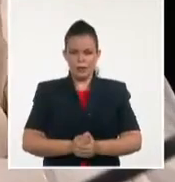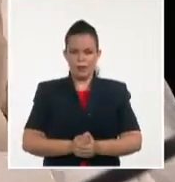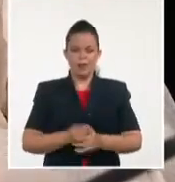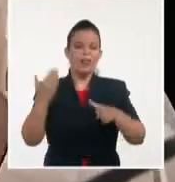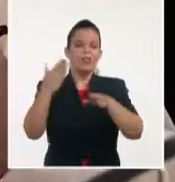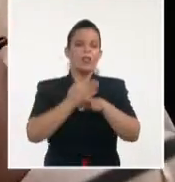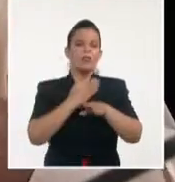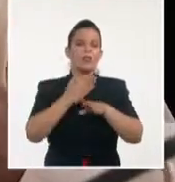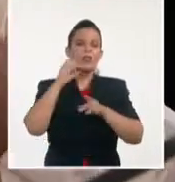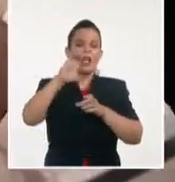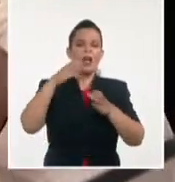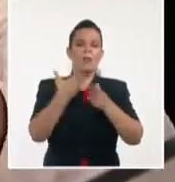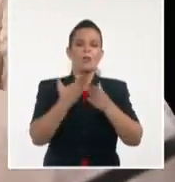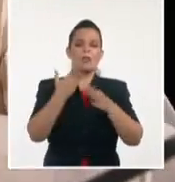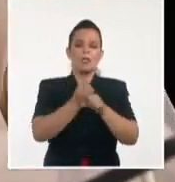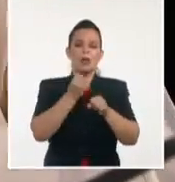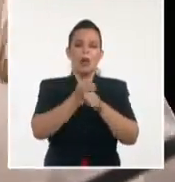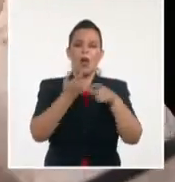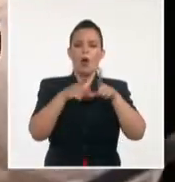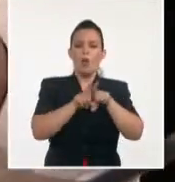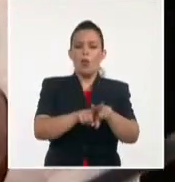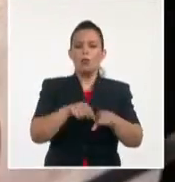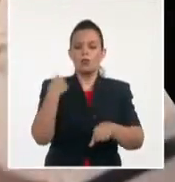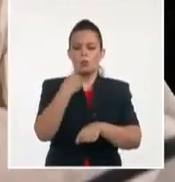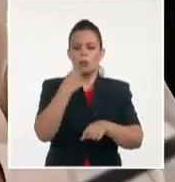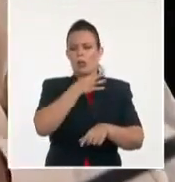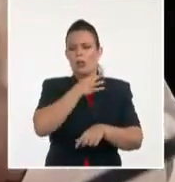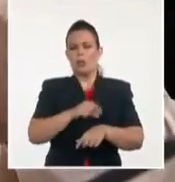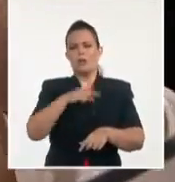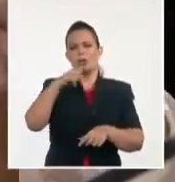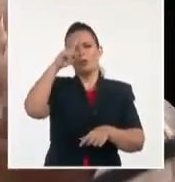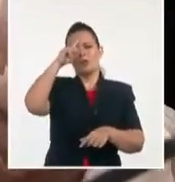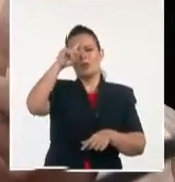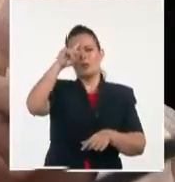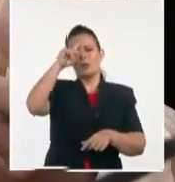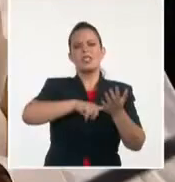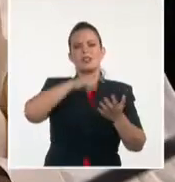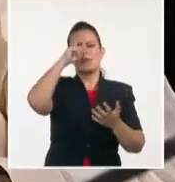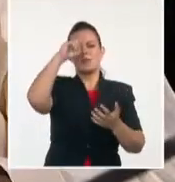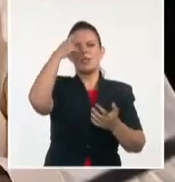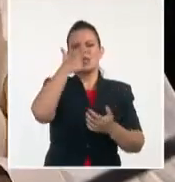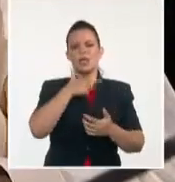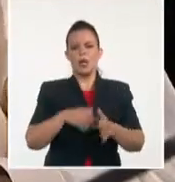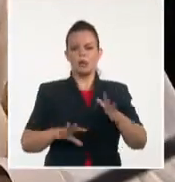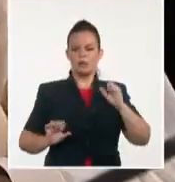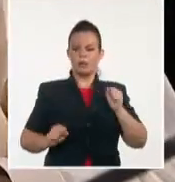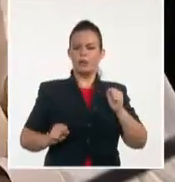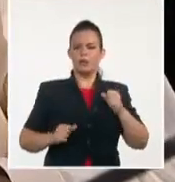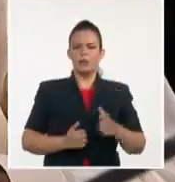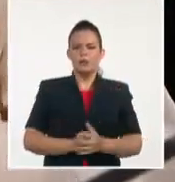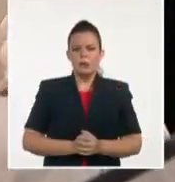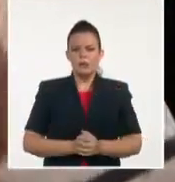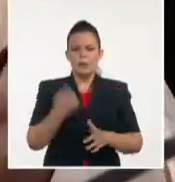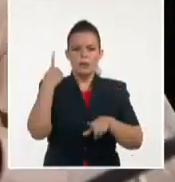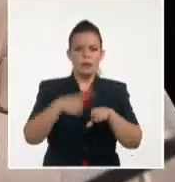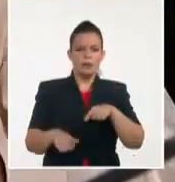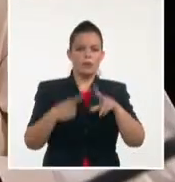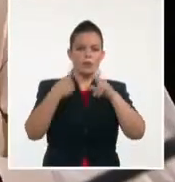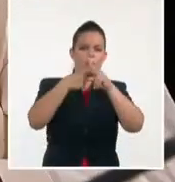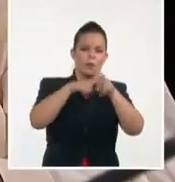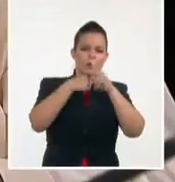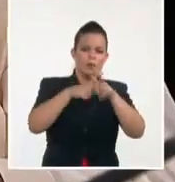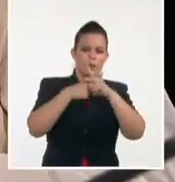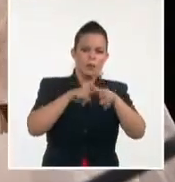trabajan con nosotros, por ejemplo CEISA o CERTOC en los mantenimientos, sistemas de aterramiento y tierra física, la industria en